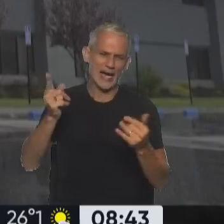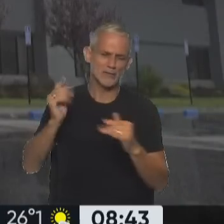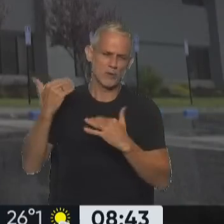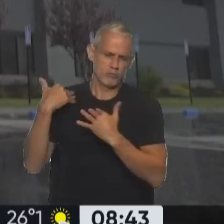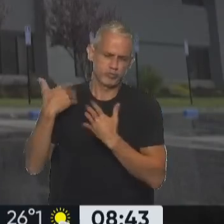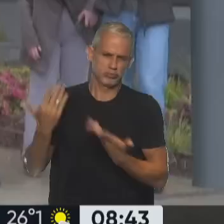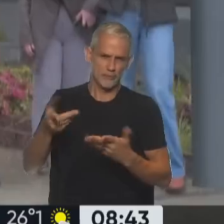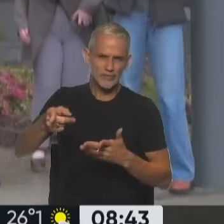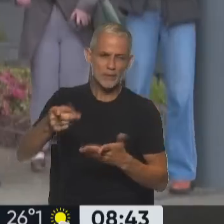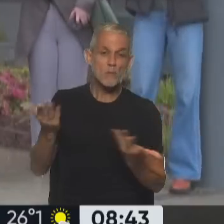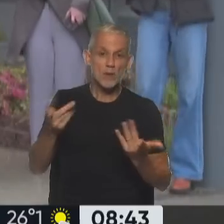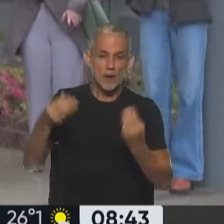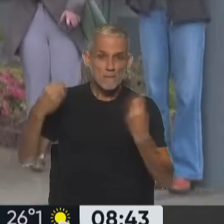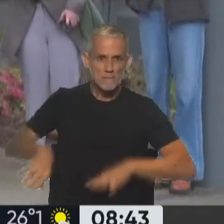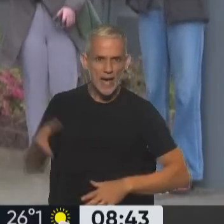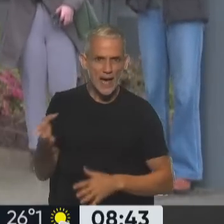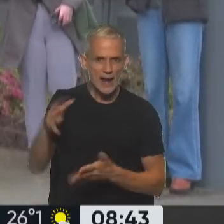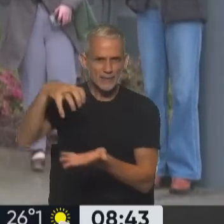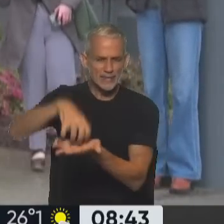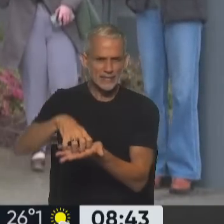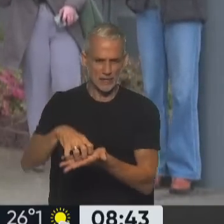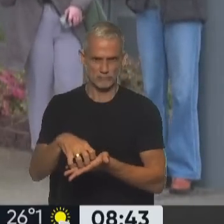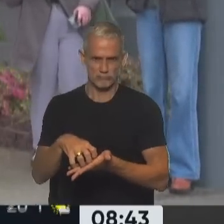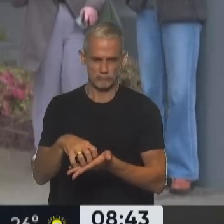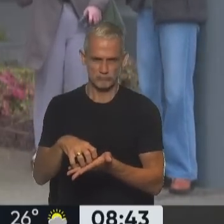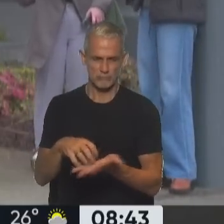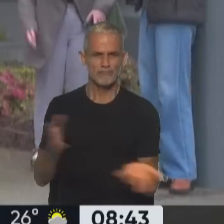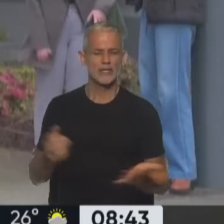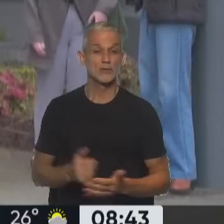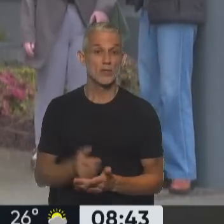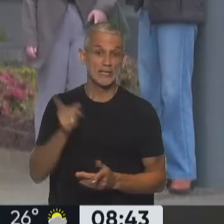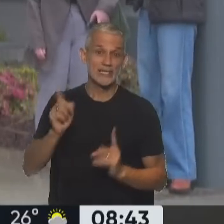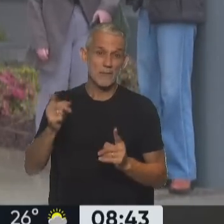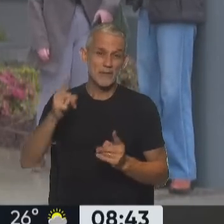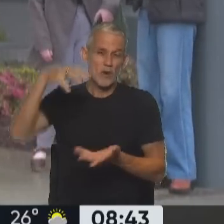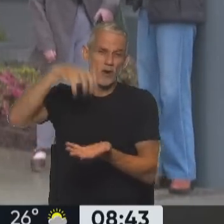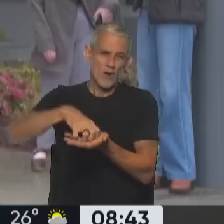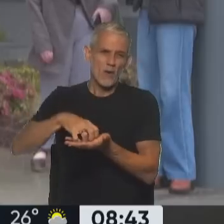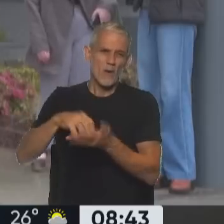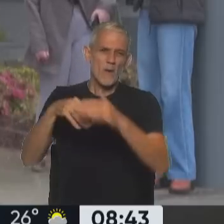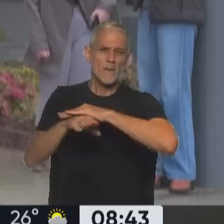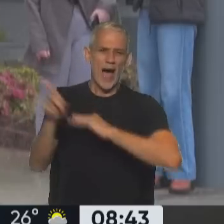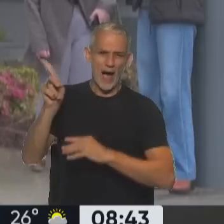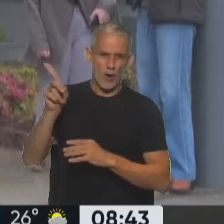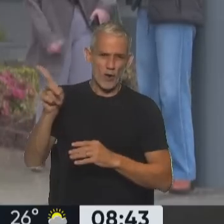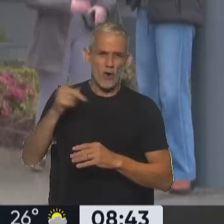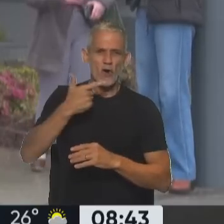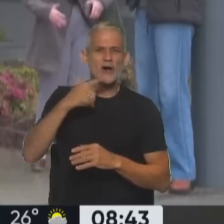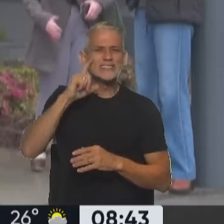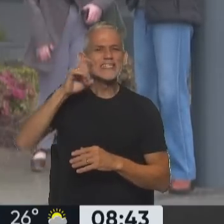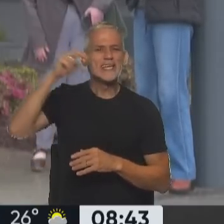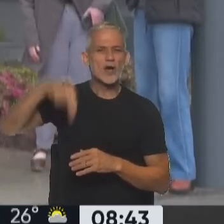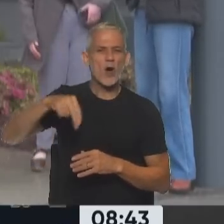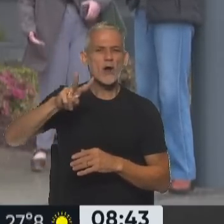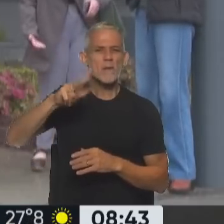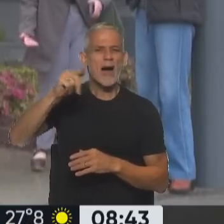están registrando pérdidas realmente muy importantes. Bueno, esto se está viendo entonces en este banco, en el Silicon Valley